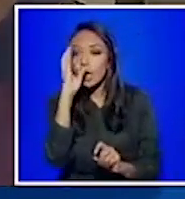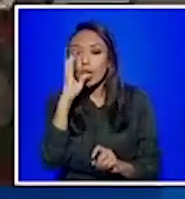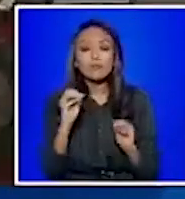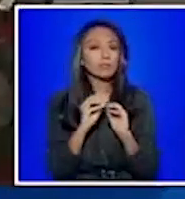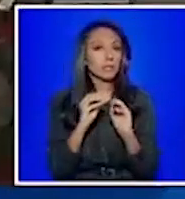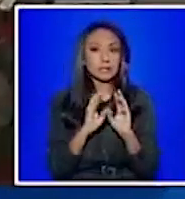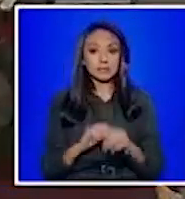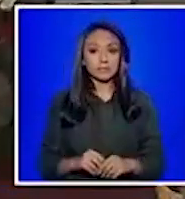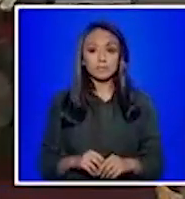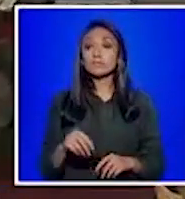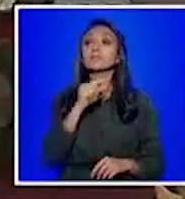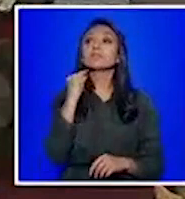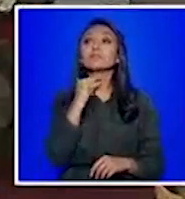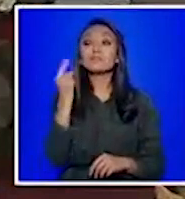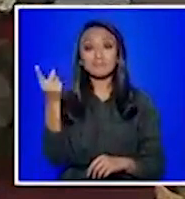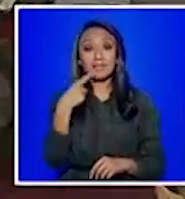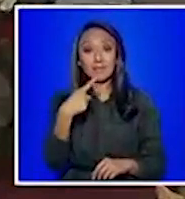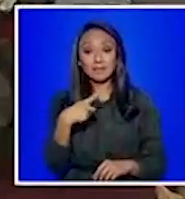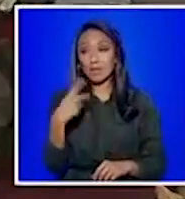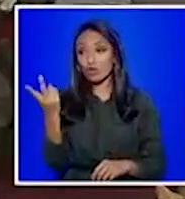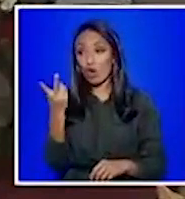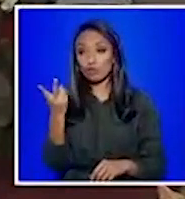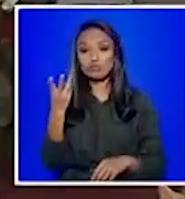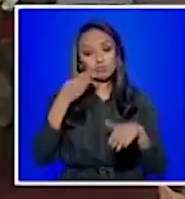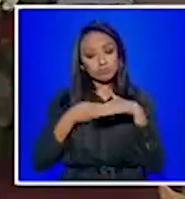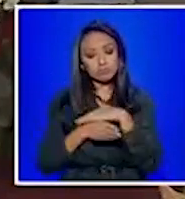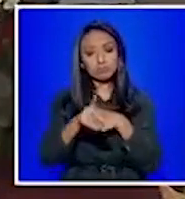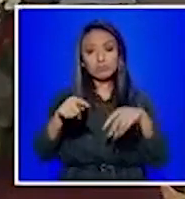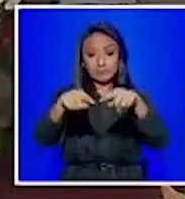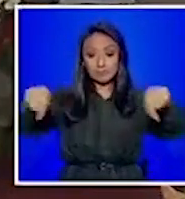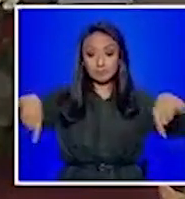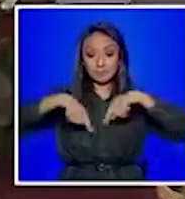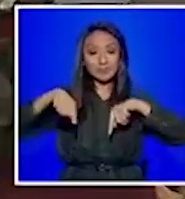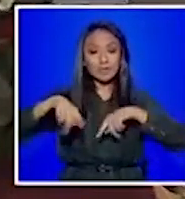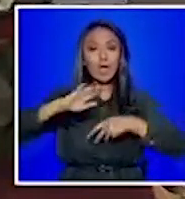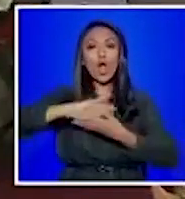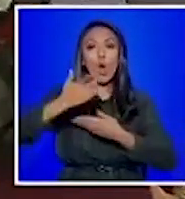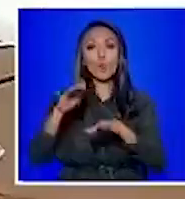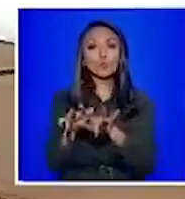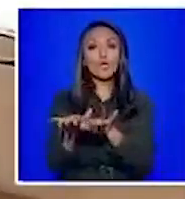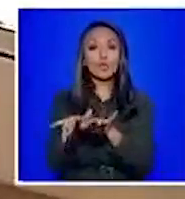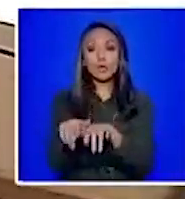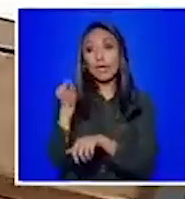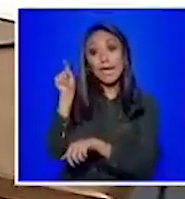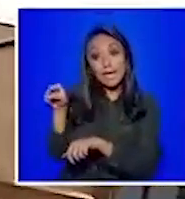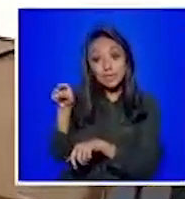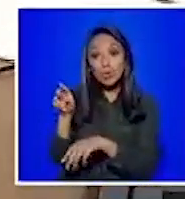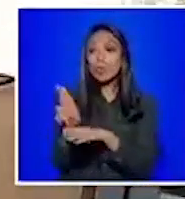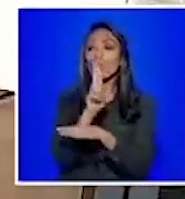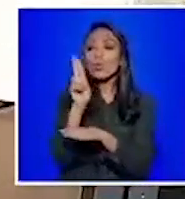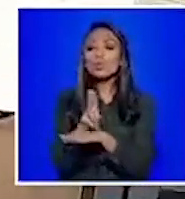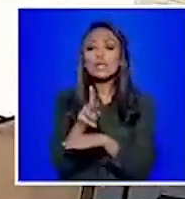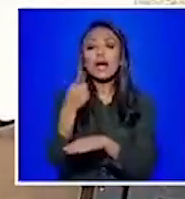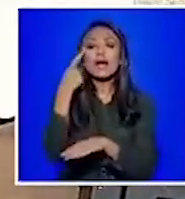párroco cuenta que los implicados llegaron a esta habitación donde encontraron una computadora con la que la iglesia transmitía sus